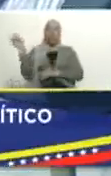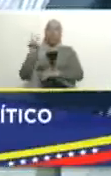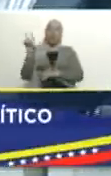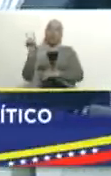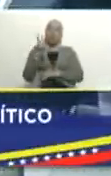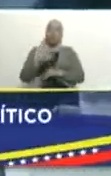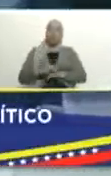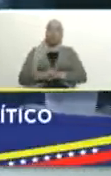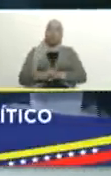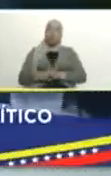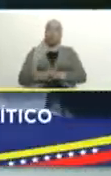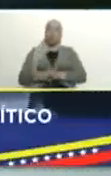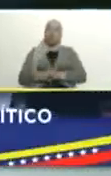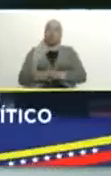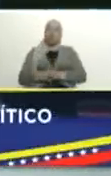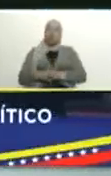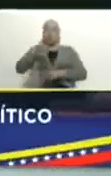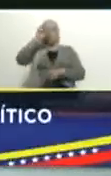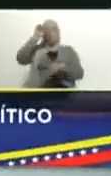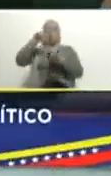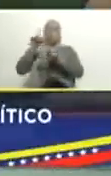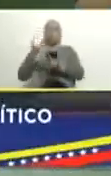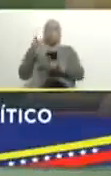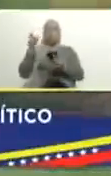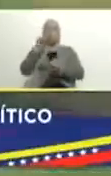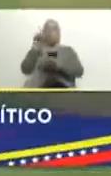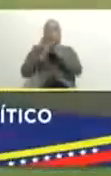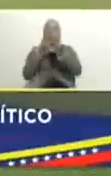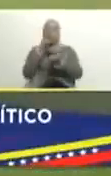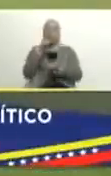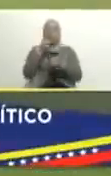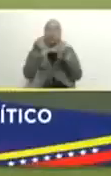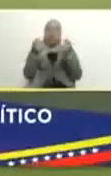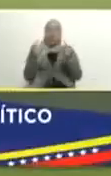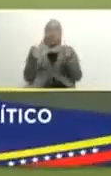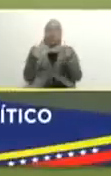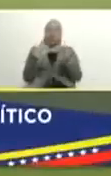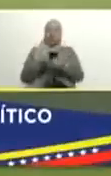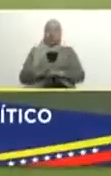Venezuela. Un logro heroico. Primer consenso, la economía.